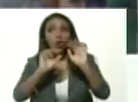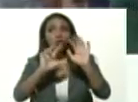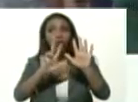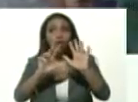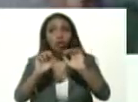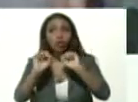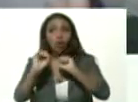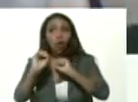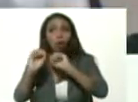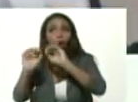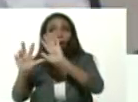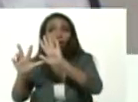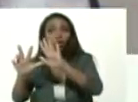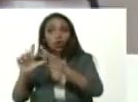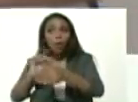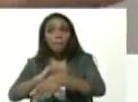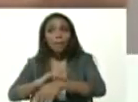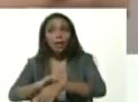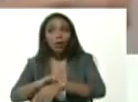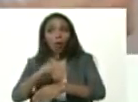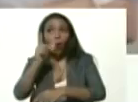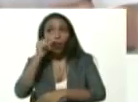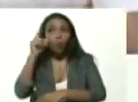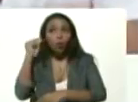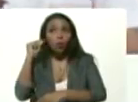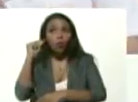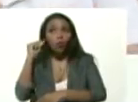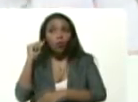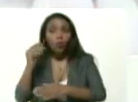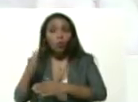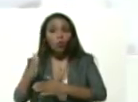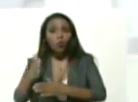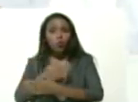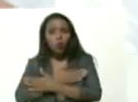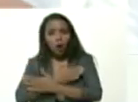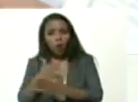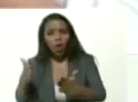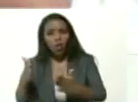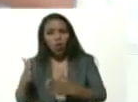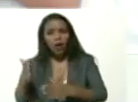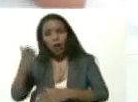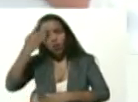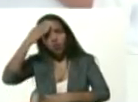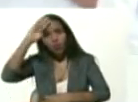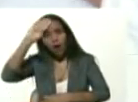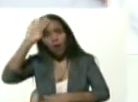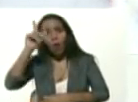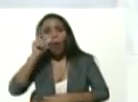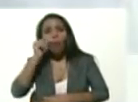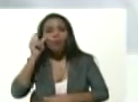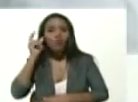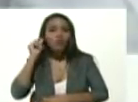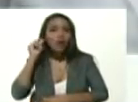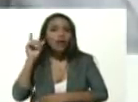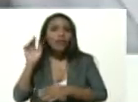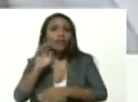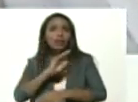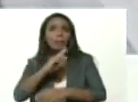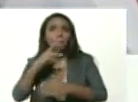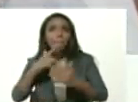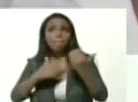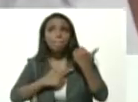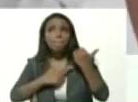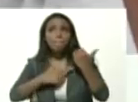13.808 médicos, médicas, colaboradores cubanos, hombres y mujeres de la Fuerza Armada